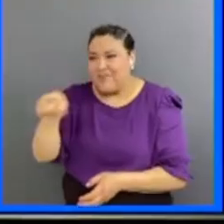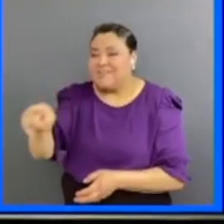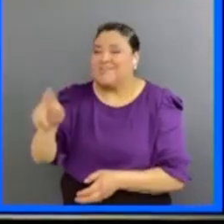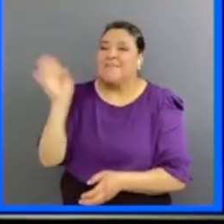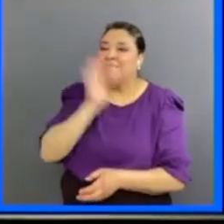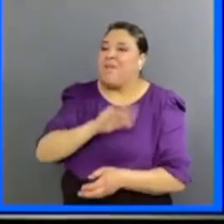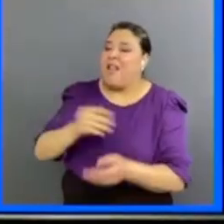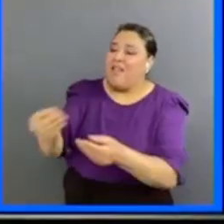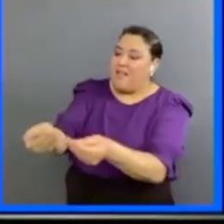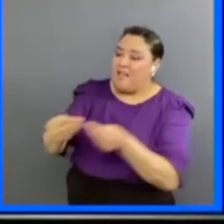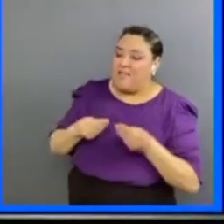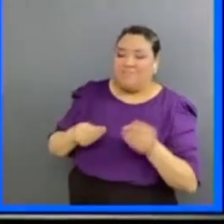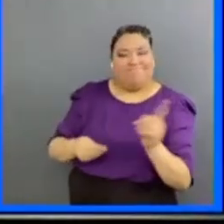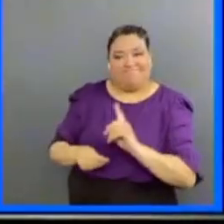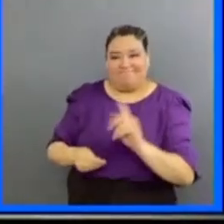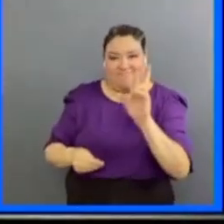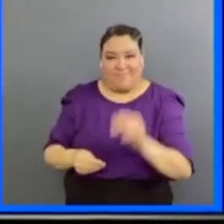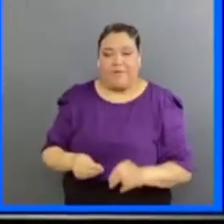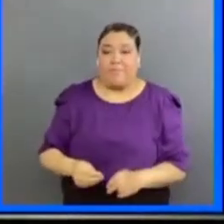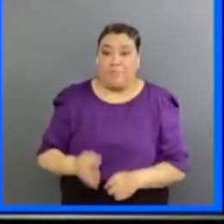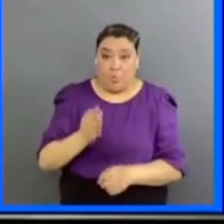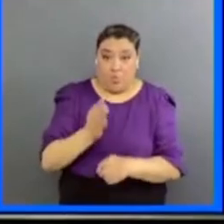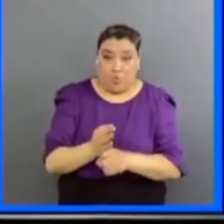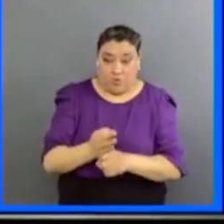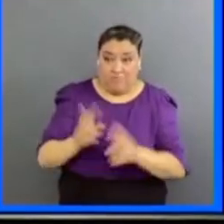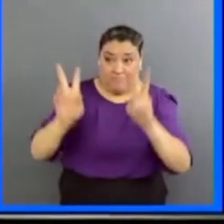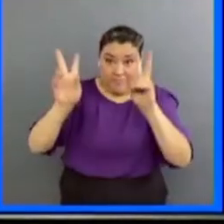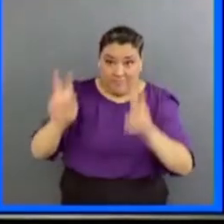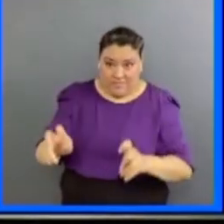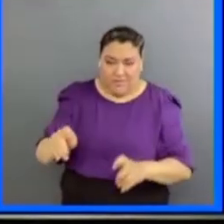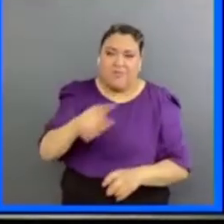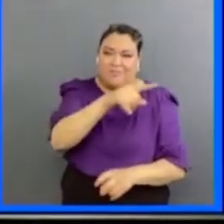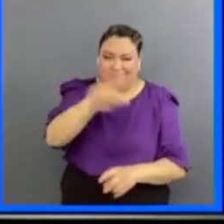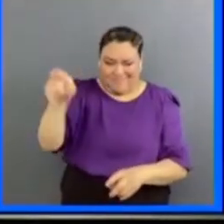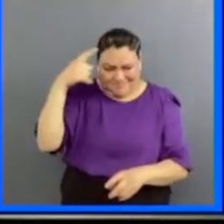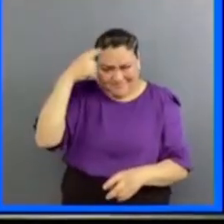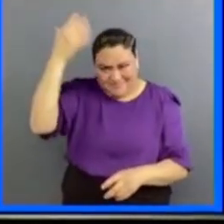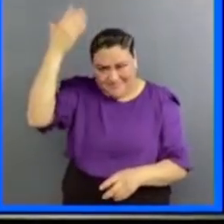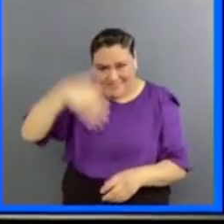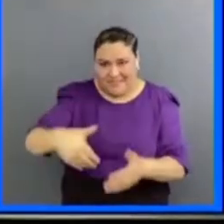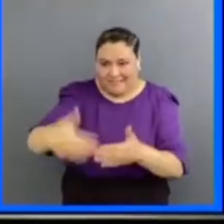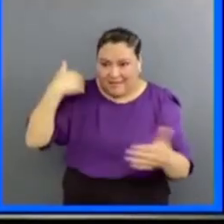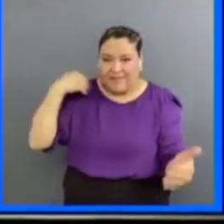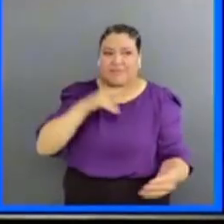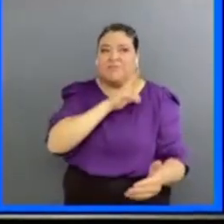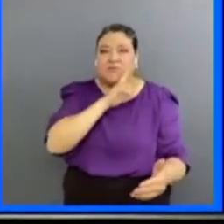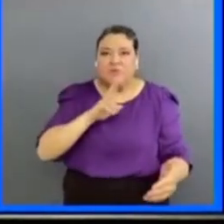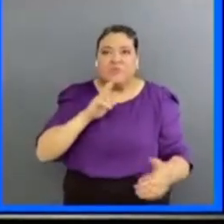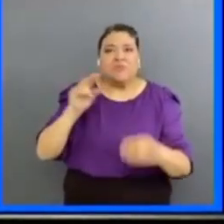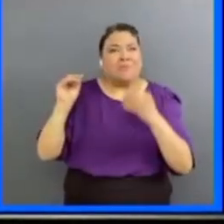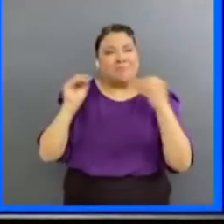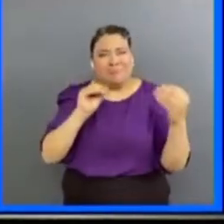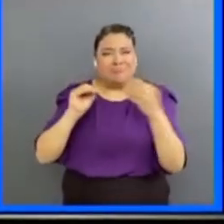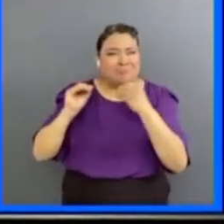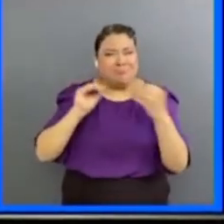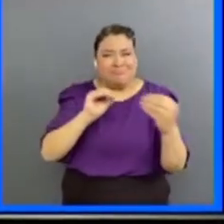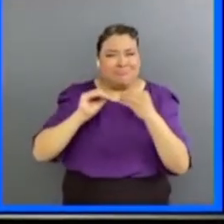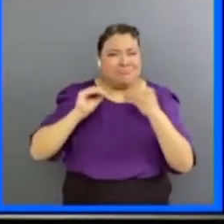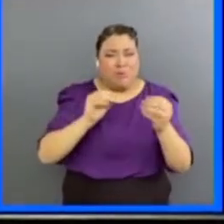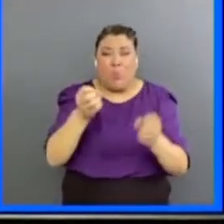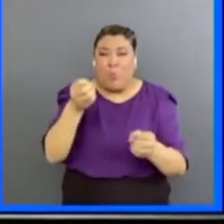revisión. Este asunto, pues como es del dominio público, fue ampliamente litigado. En particular se